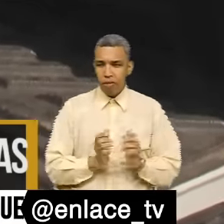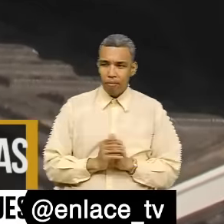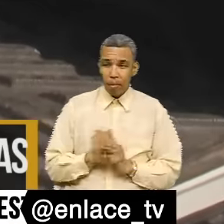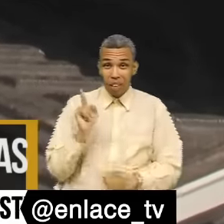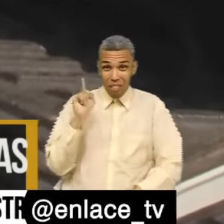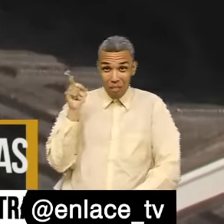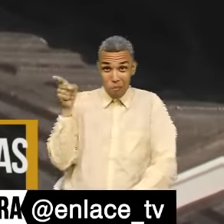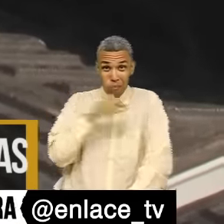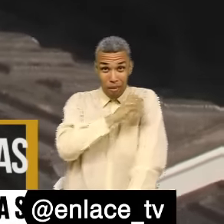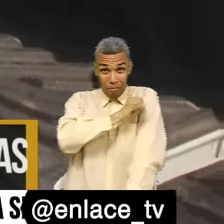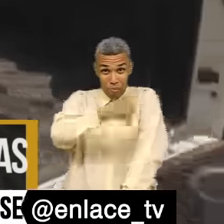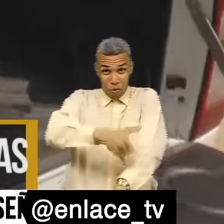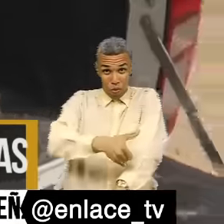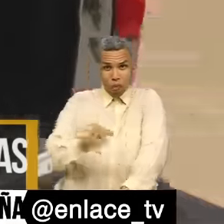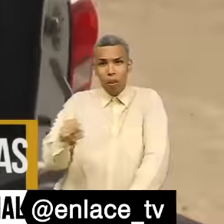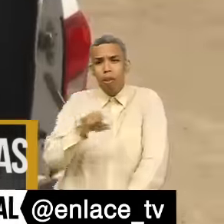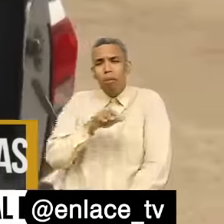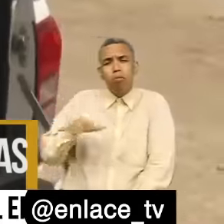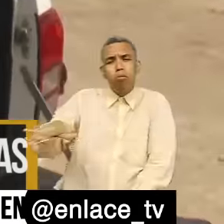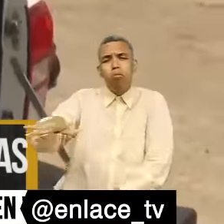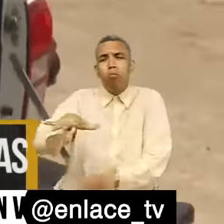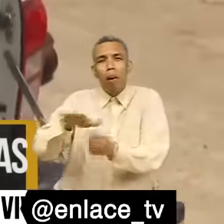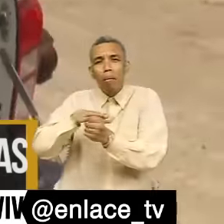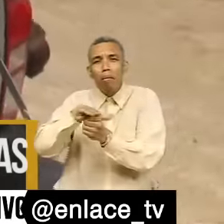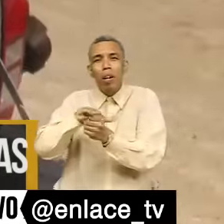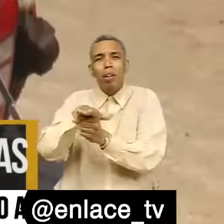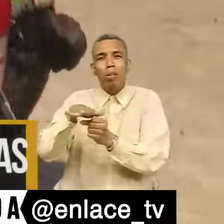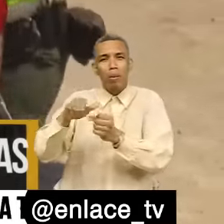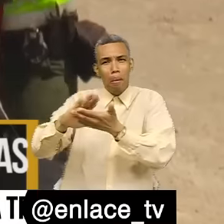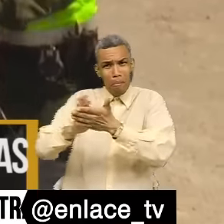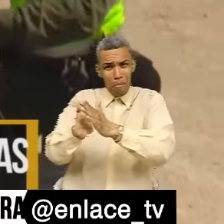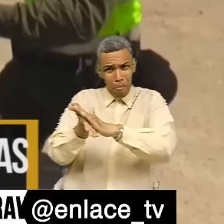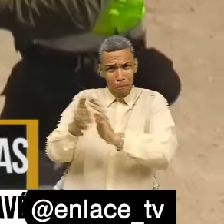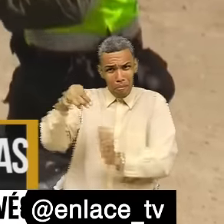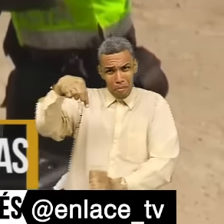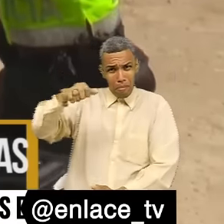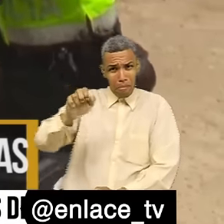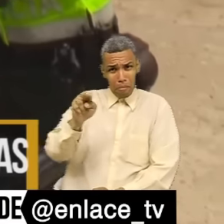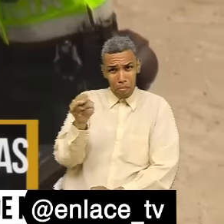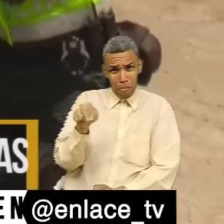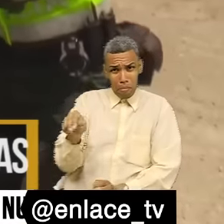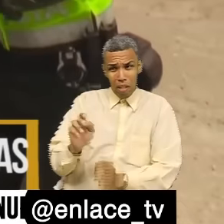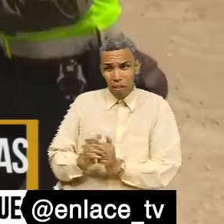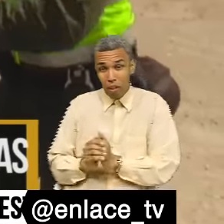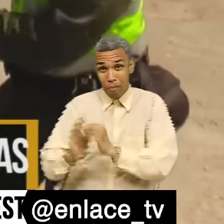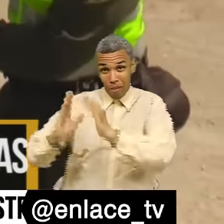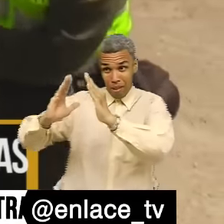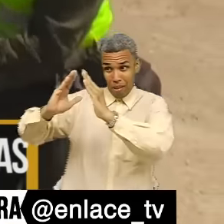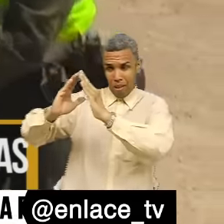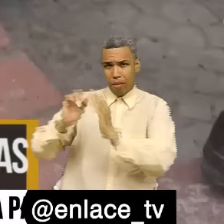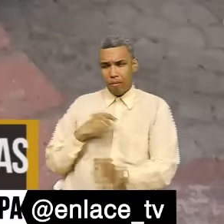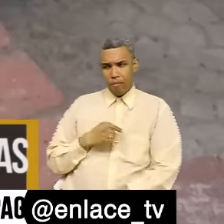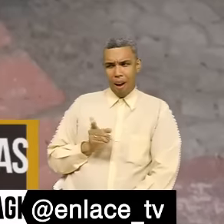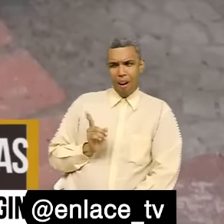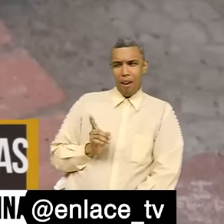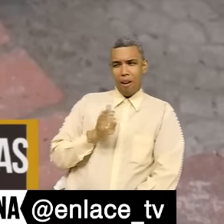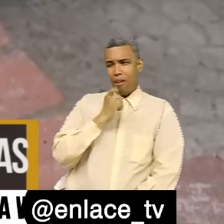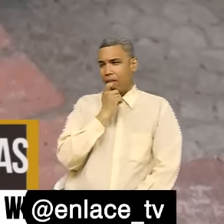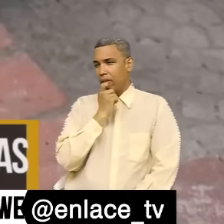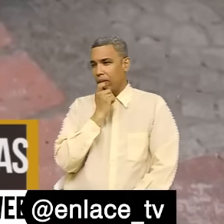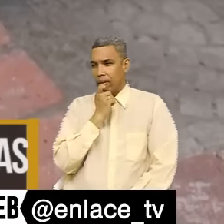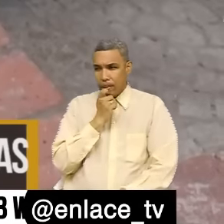Paz del municipio de Yondó, en una de esas casas, al parecer se miraron o se veían algunas